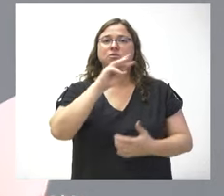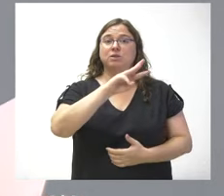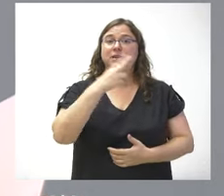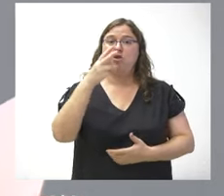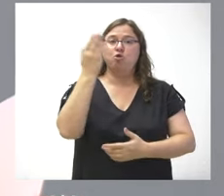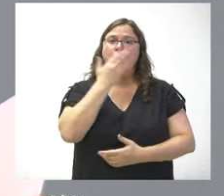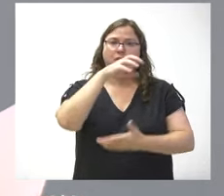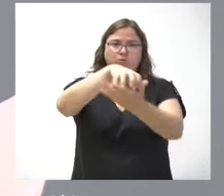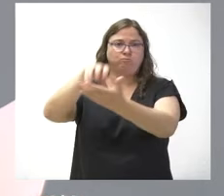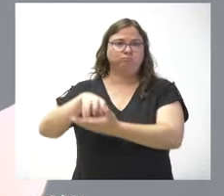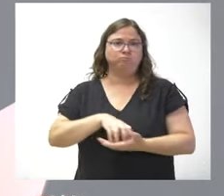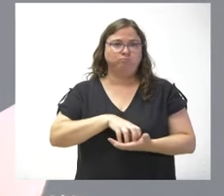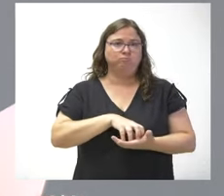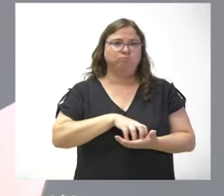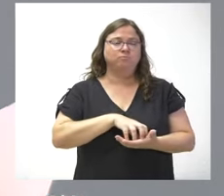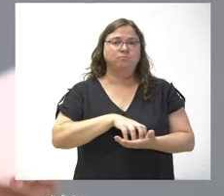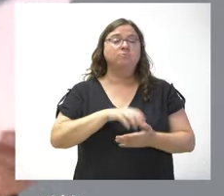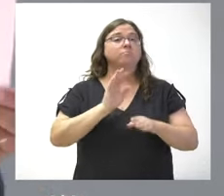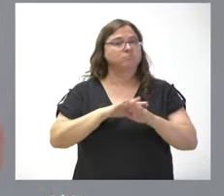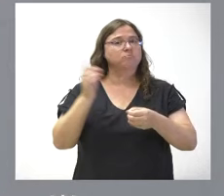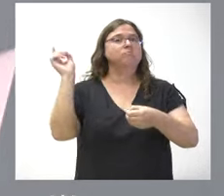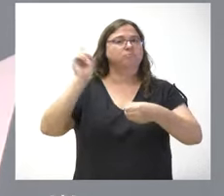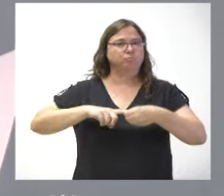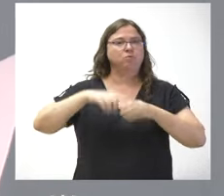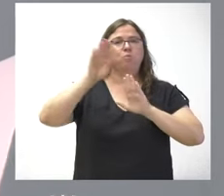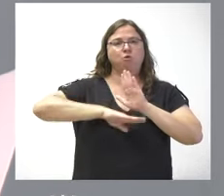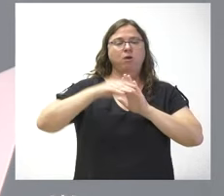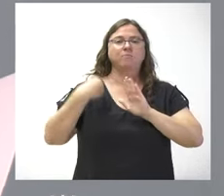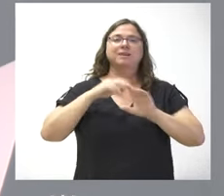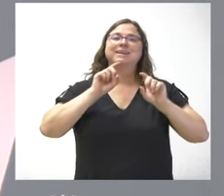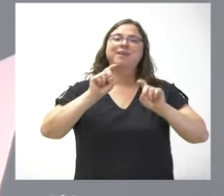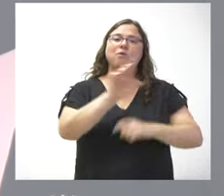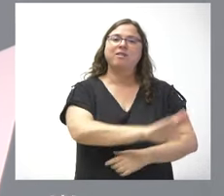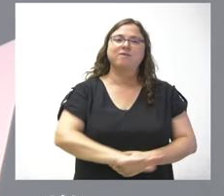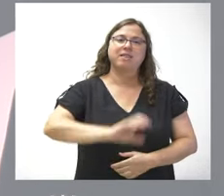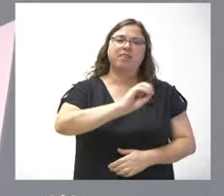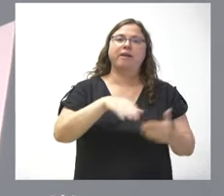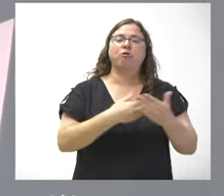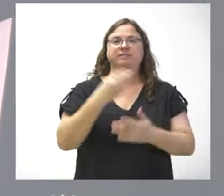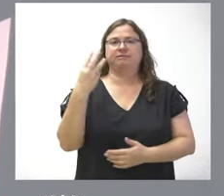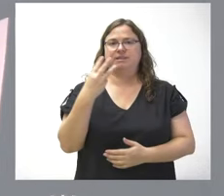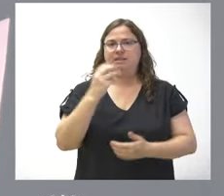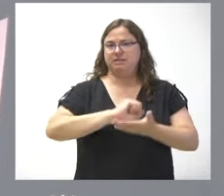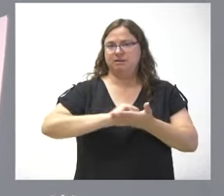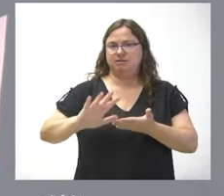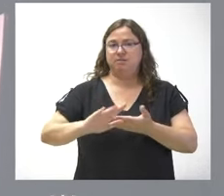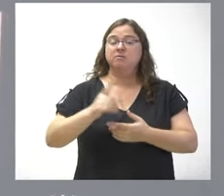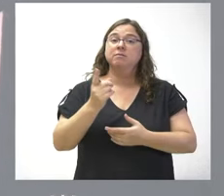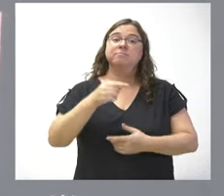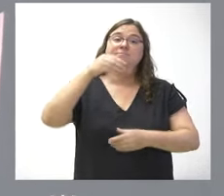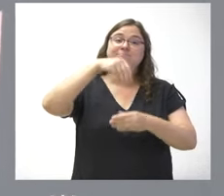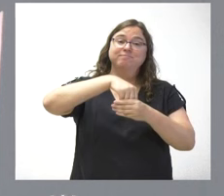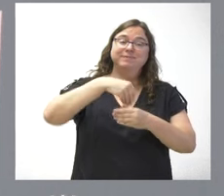centros que van a participar en este programa de la educación infantil de 0 a 3 años de los cuales